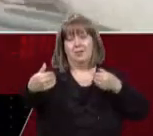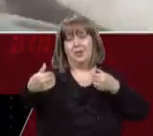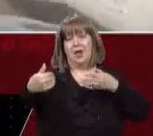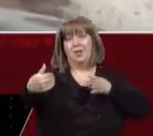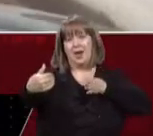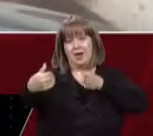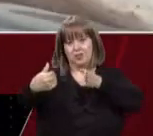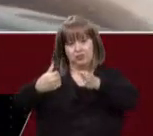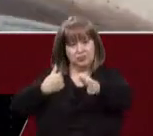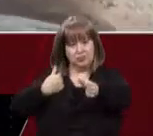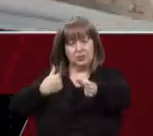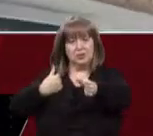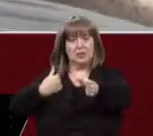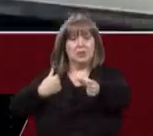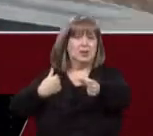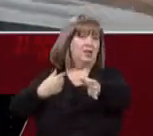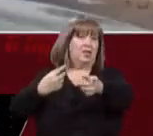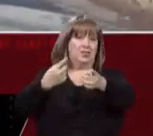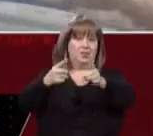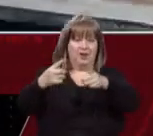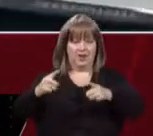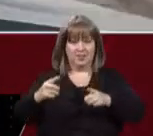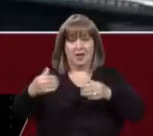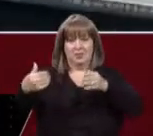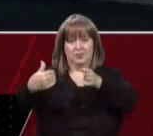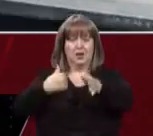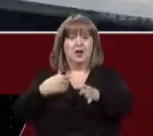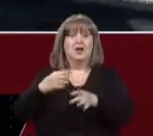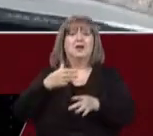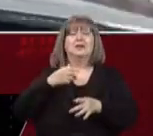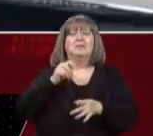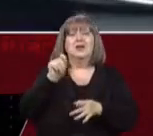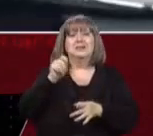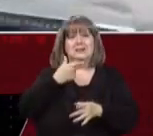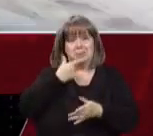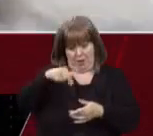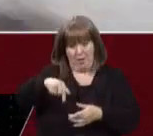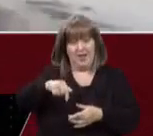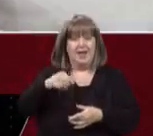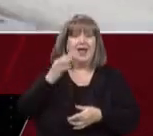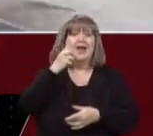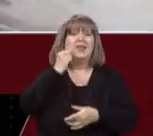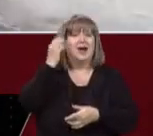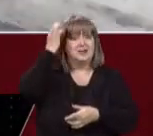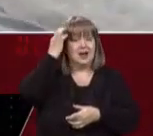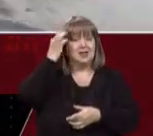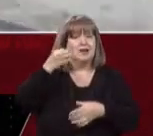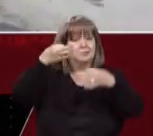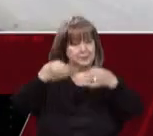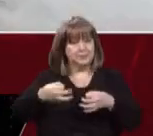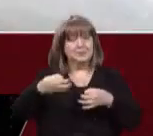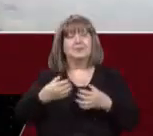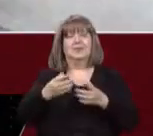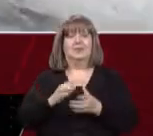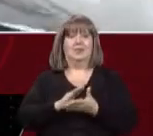y ha funcionado exitosamente Así que esperemos que a partir del 30 de septiembre ya Bueno ya lo podamos retomar de